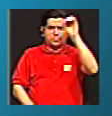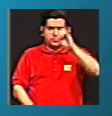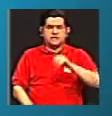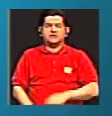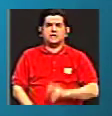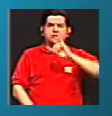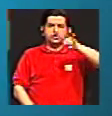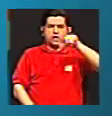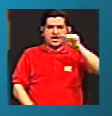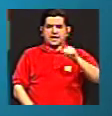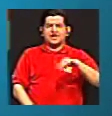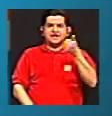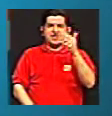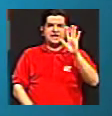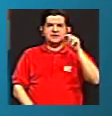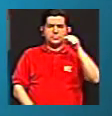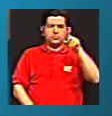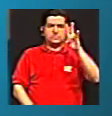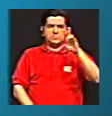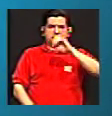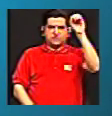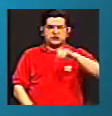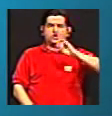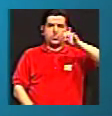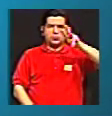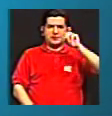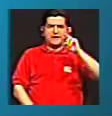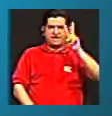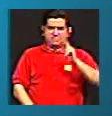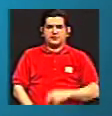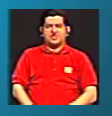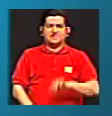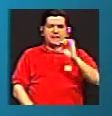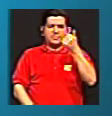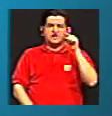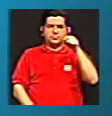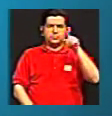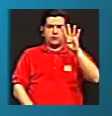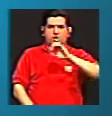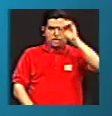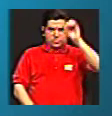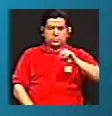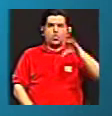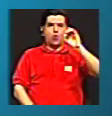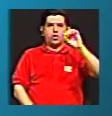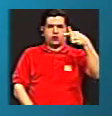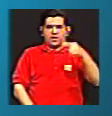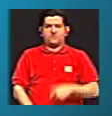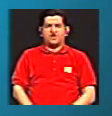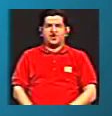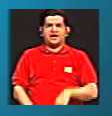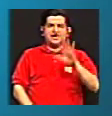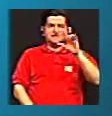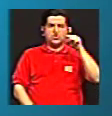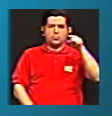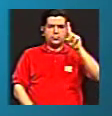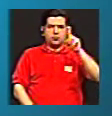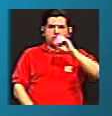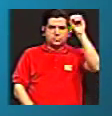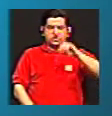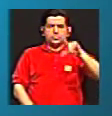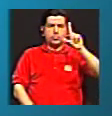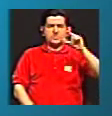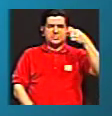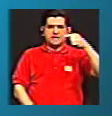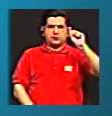por Johnny Araya, el 15.7% por José María Villalta, el 10.4% por Otto Guevara, 5.1% por Luis